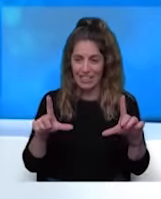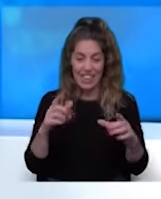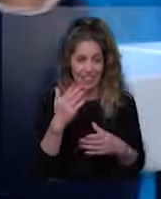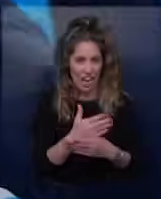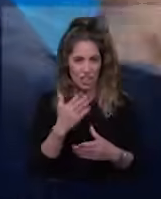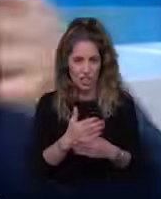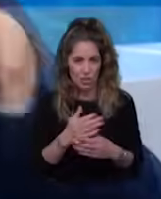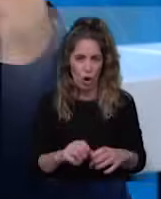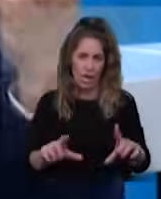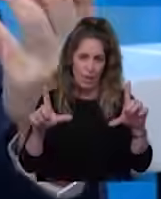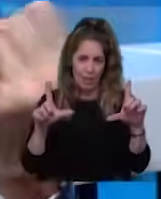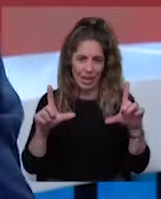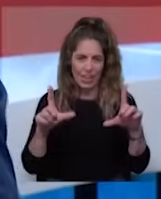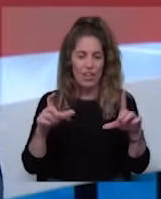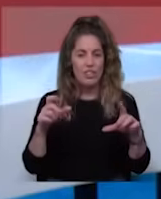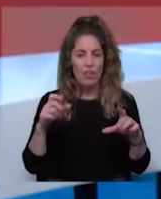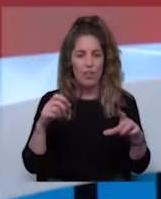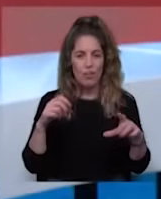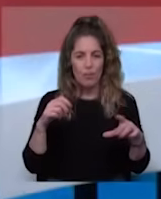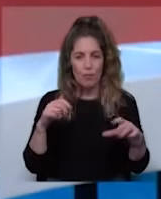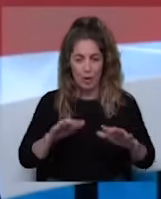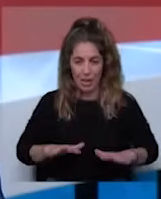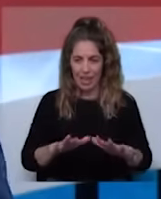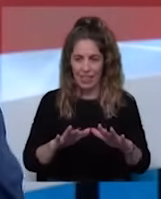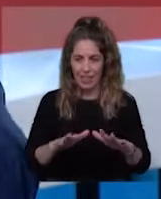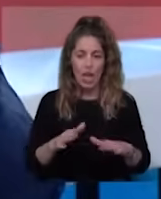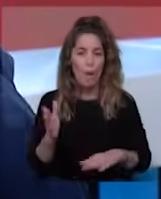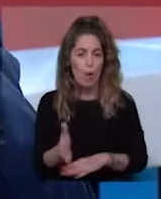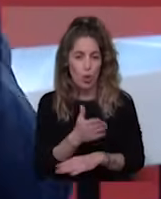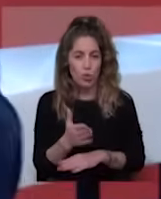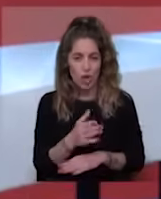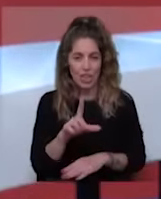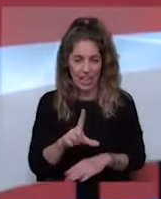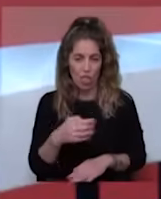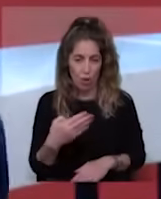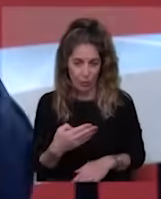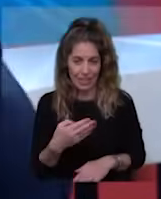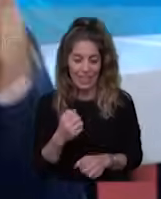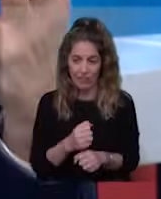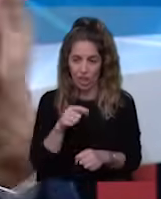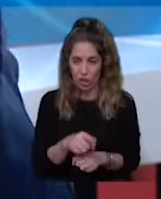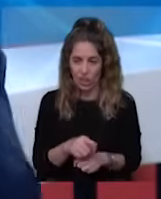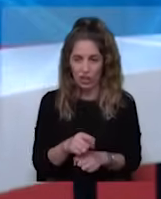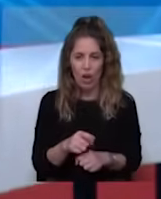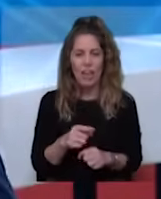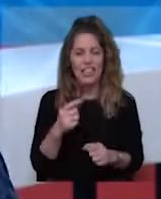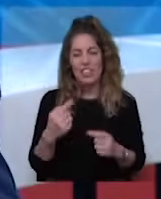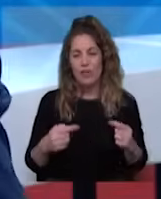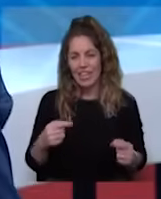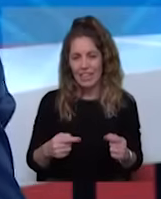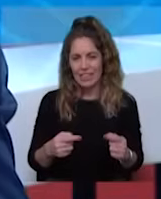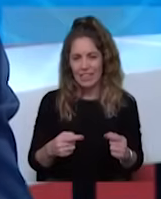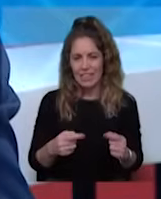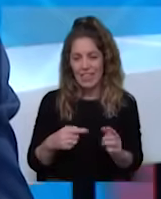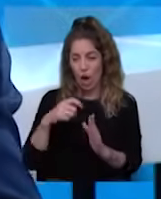producción de la Ob viene trabajando desde hace mucho tiempo en esto este el equipo comandado por Fernanda cuon distintos rodajes Ahí vimos imágenes